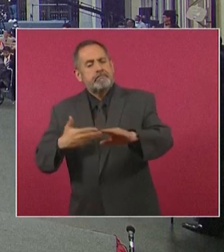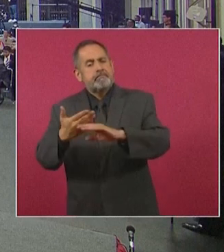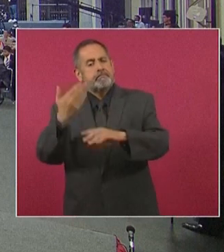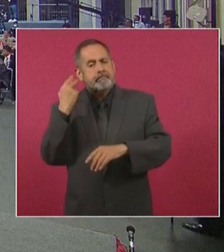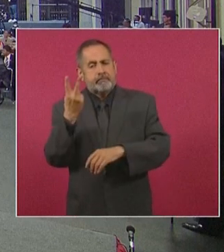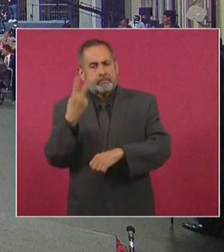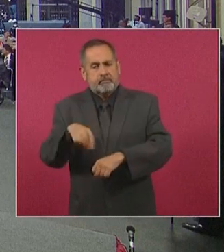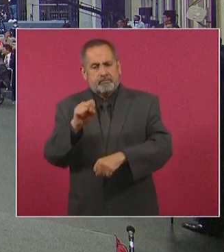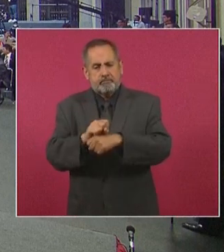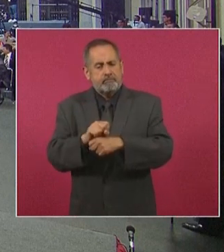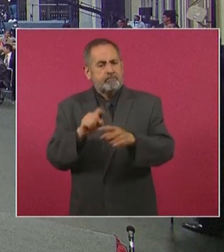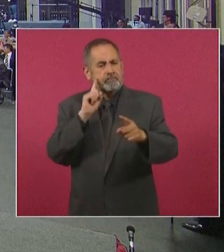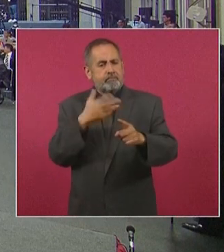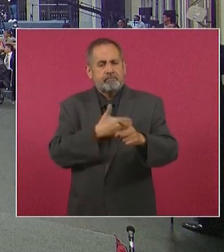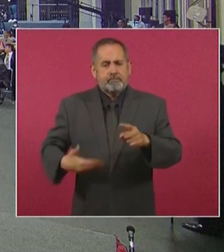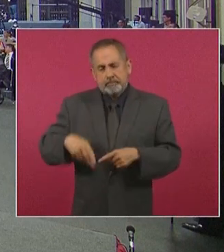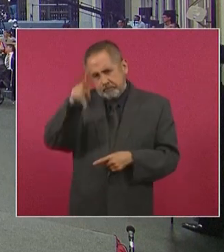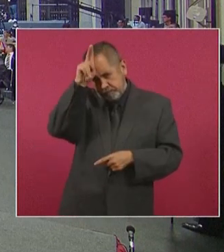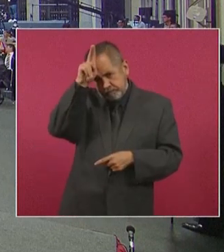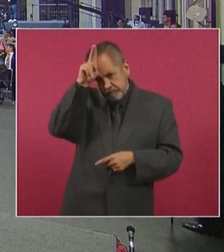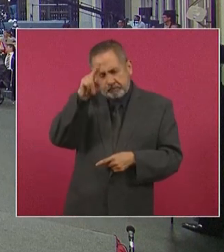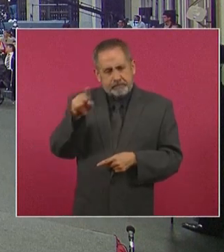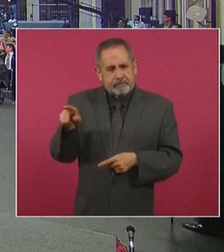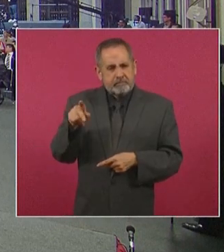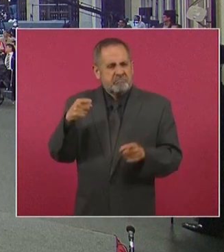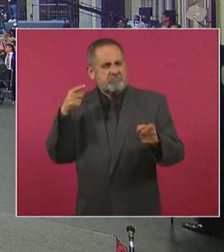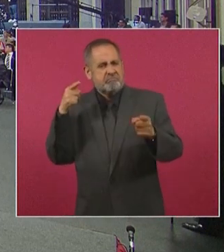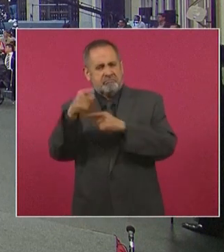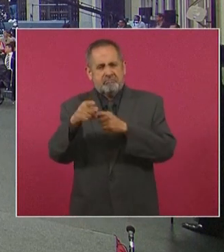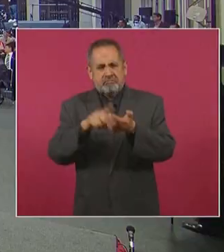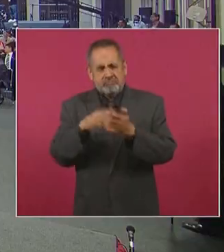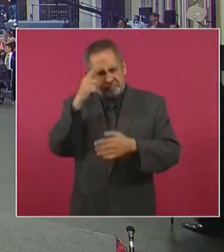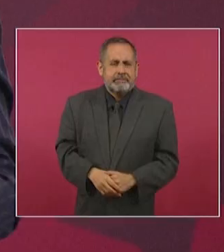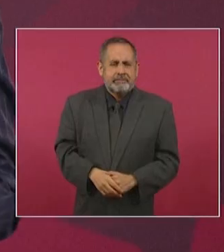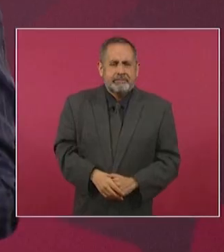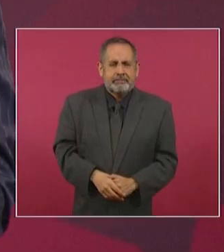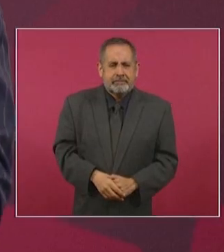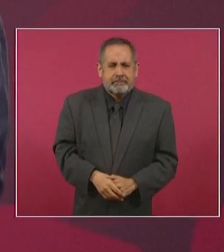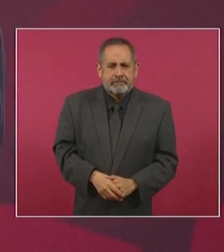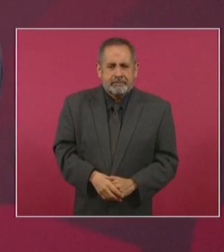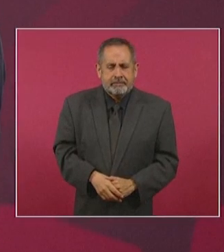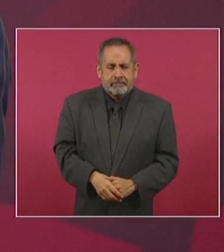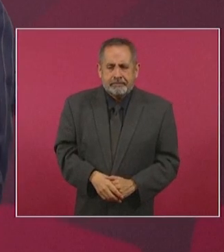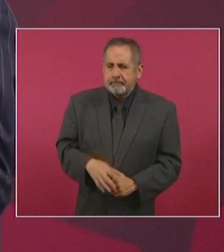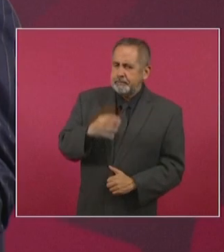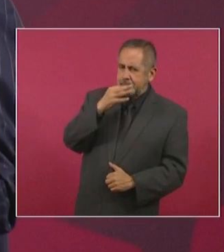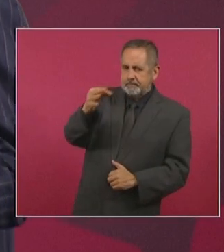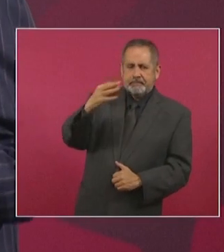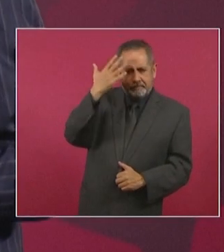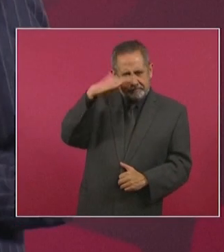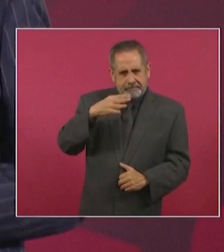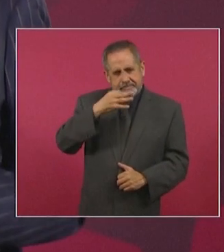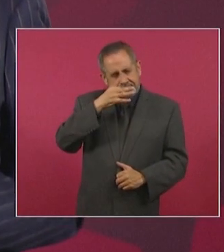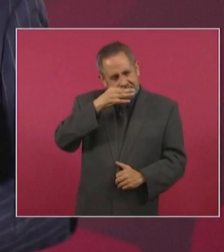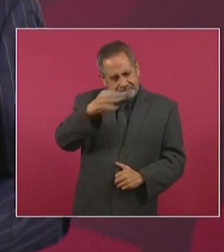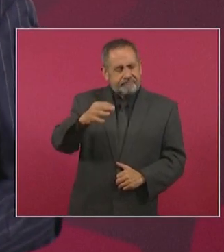presenta el de Perú Dina boluarte el presidente de México Andrés Manuel López Obrador rechazó el lunes entregar la presidencia